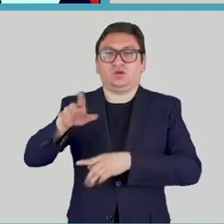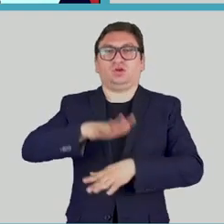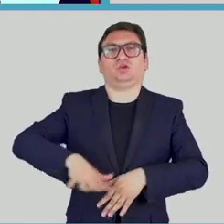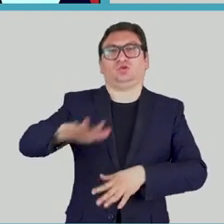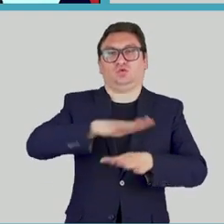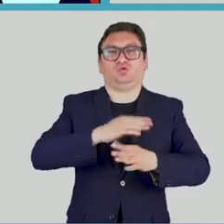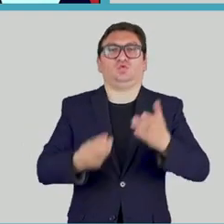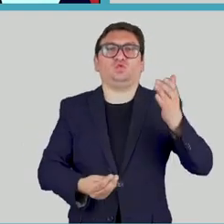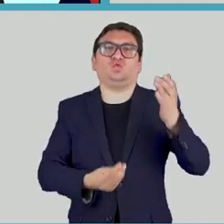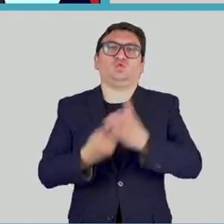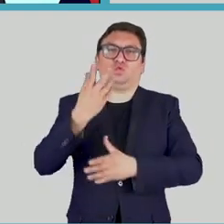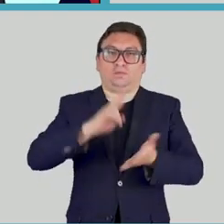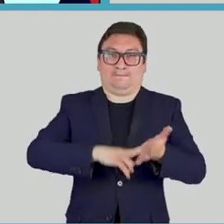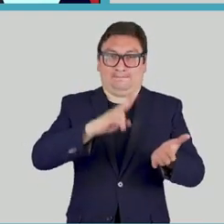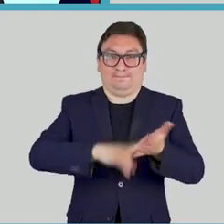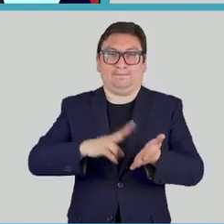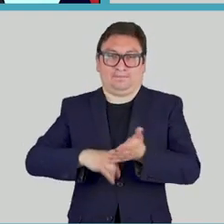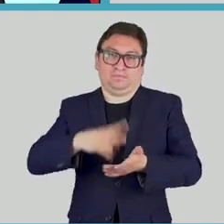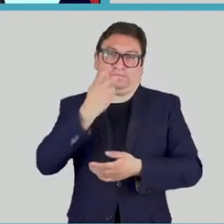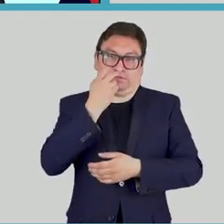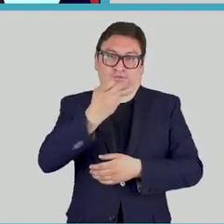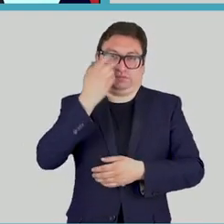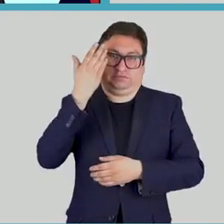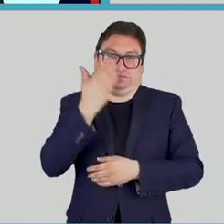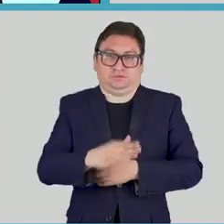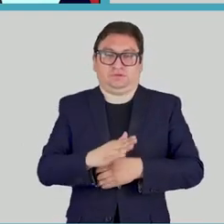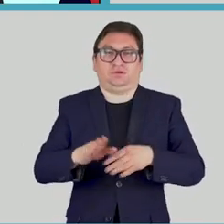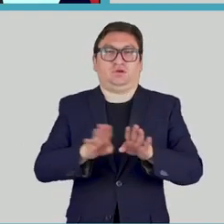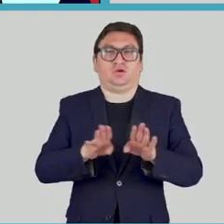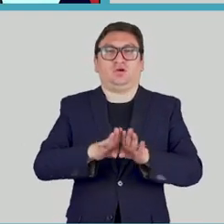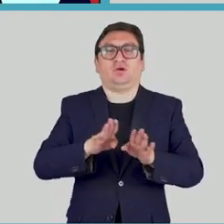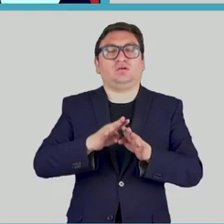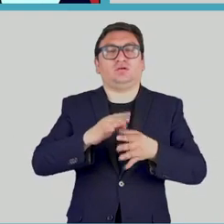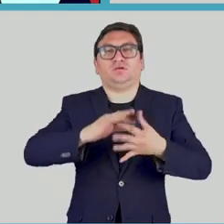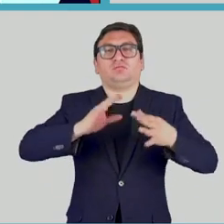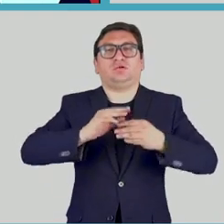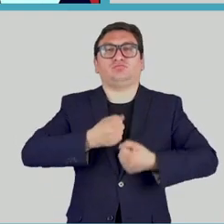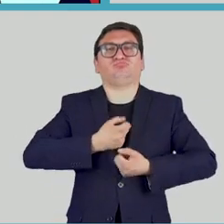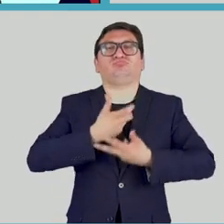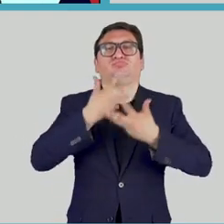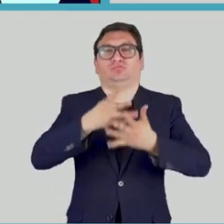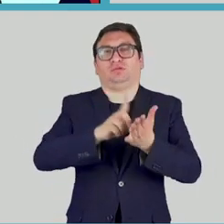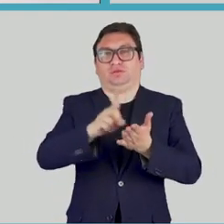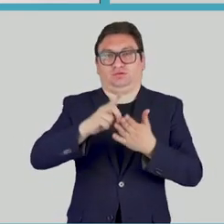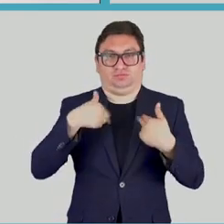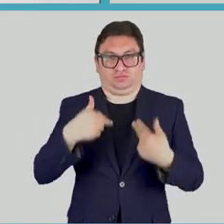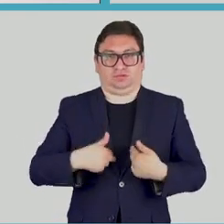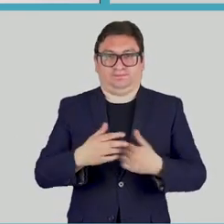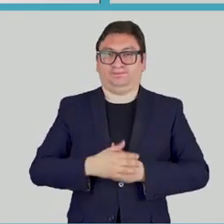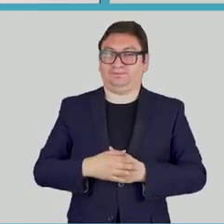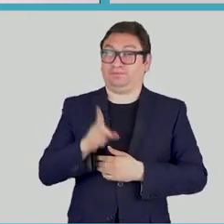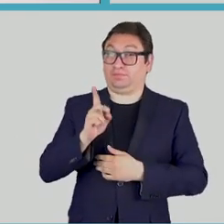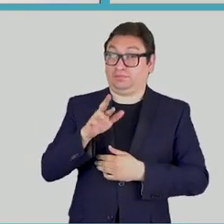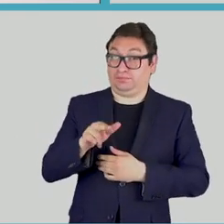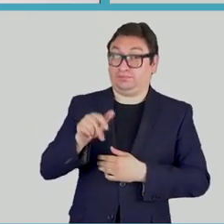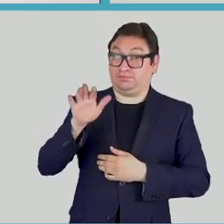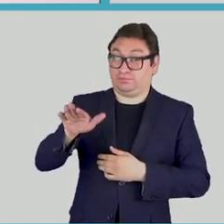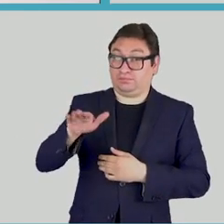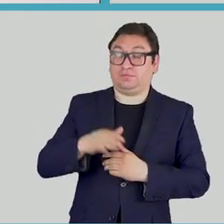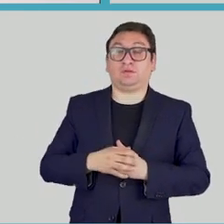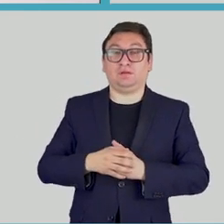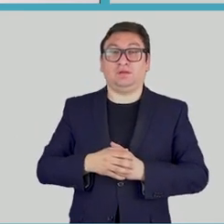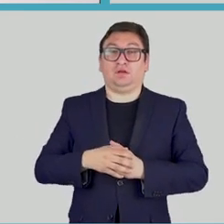tolerancia como nuevos valores que ahora se consideran parte de este discurso y esta cultura de los Derechos Humanos doctor